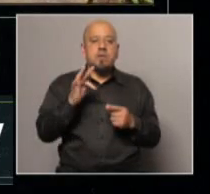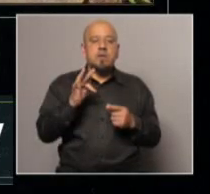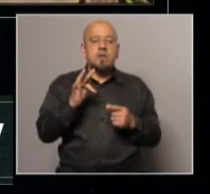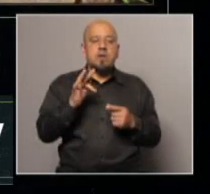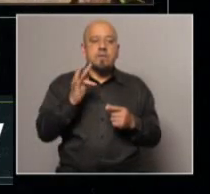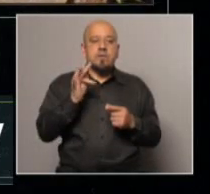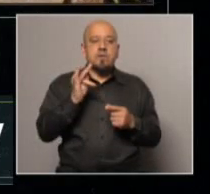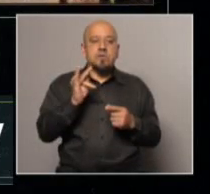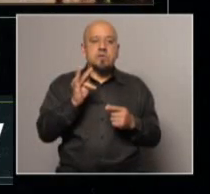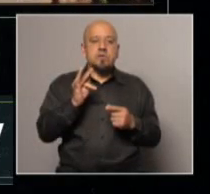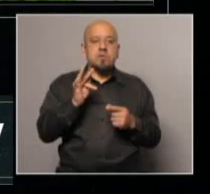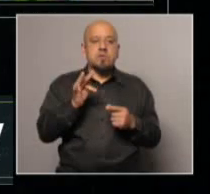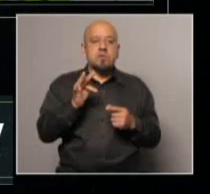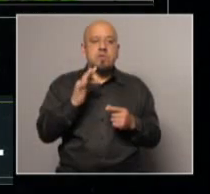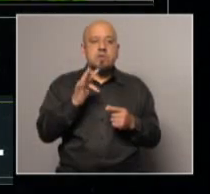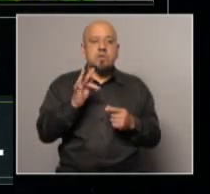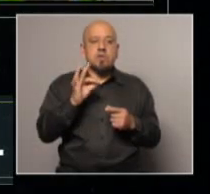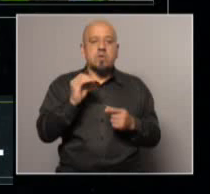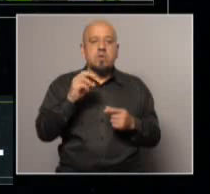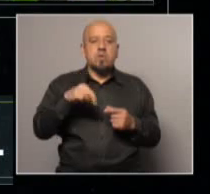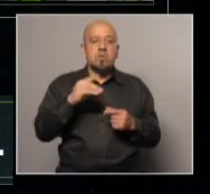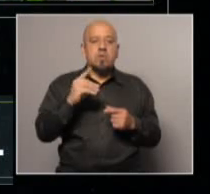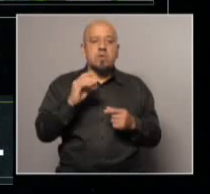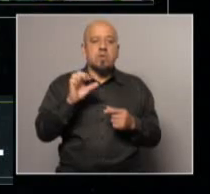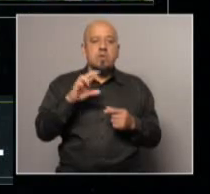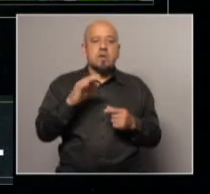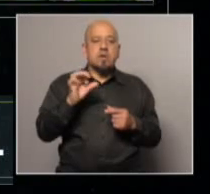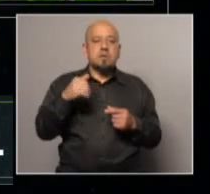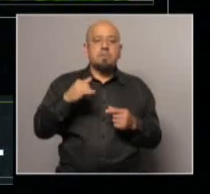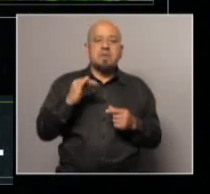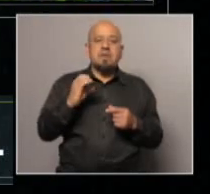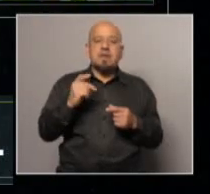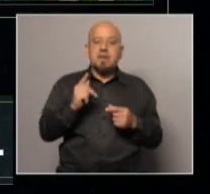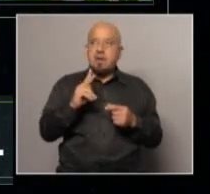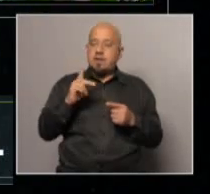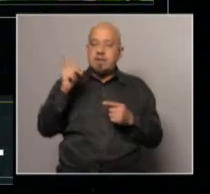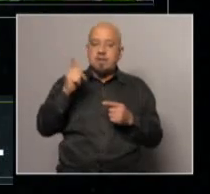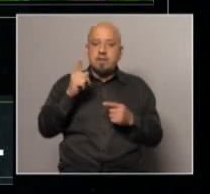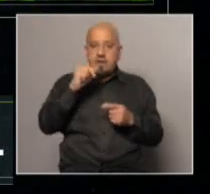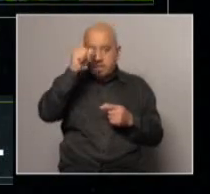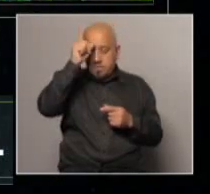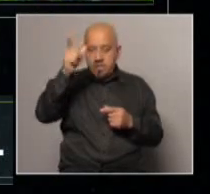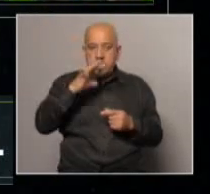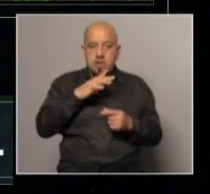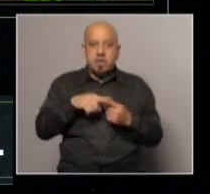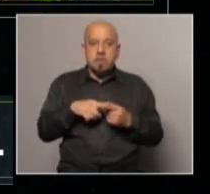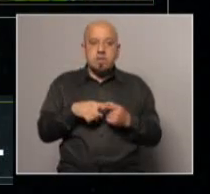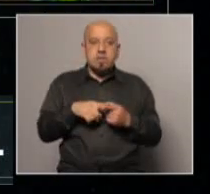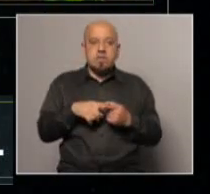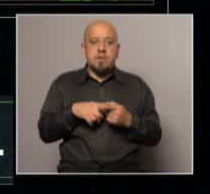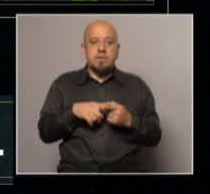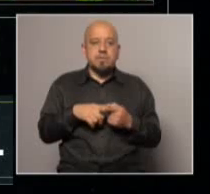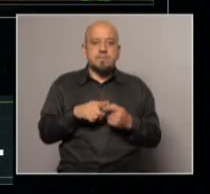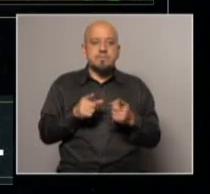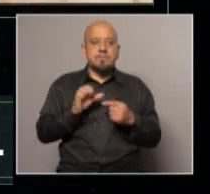Bismarck, tataranieto de Otto von Bismarck, el canciller, ex canciller alemán. Entonces hay como un coqueteo, ¿no? Hay también una